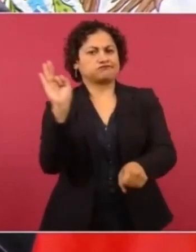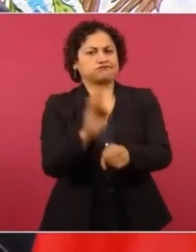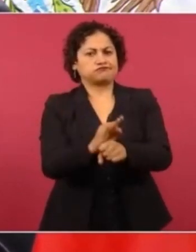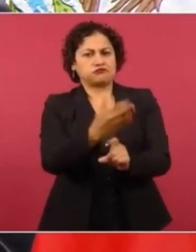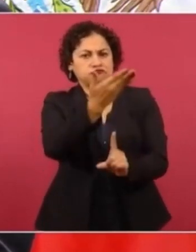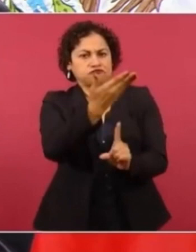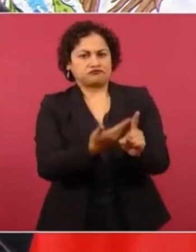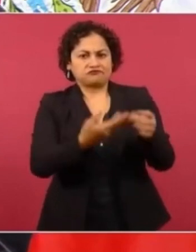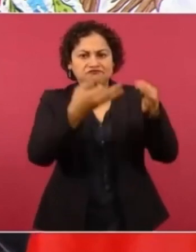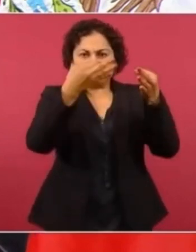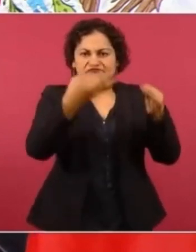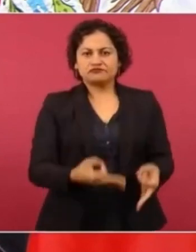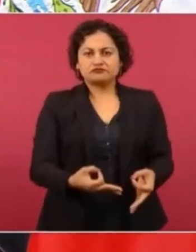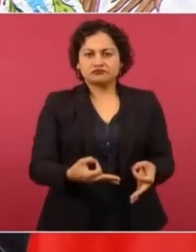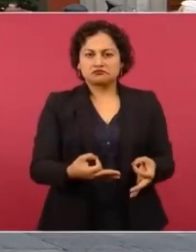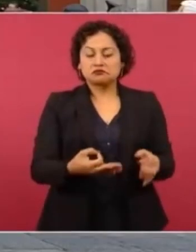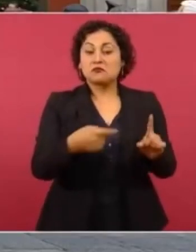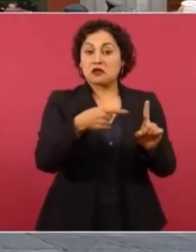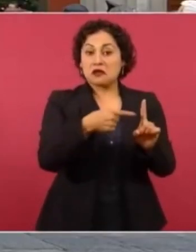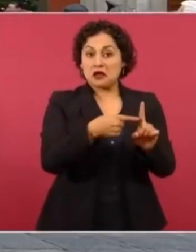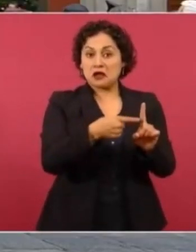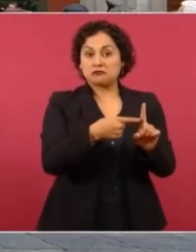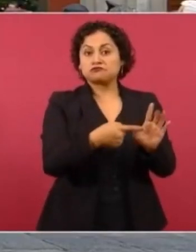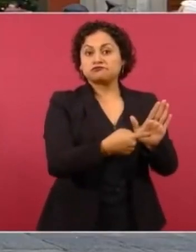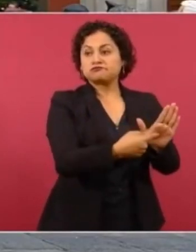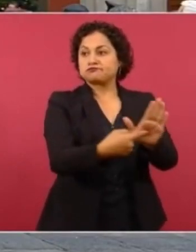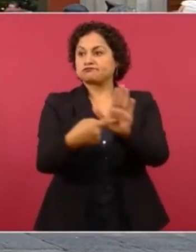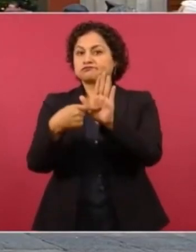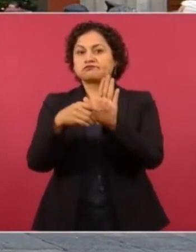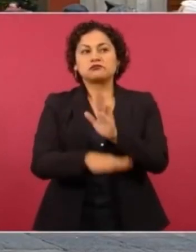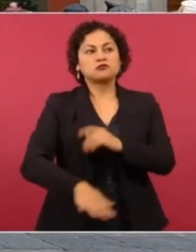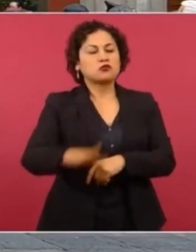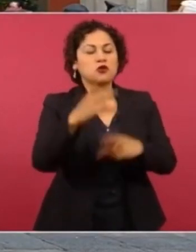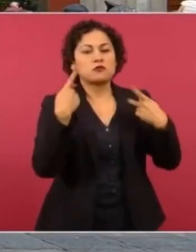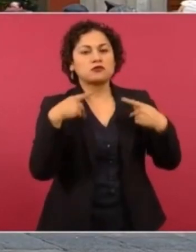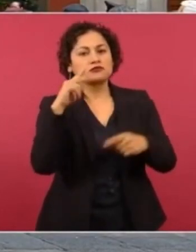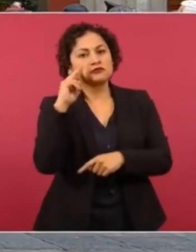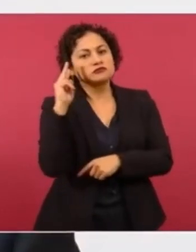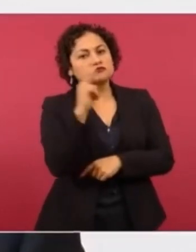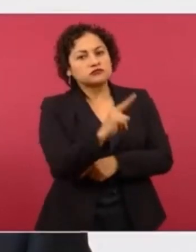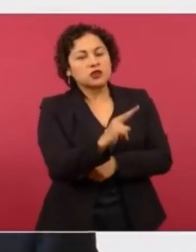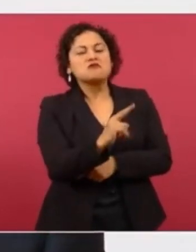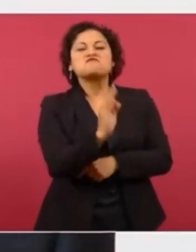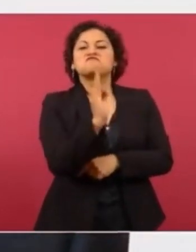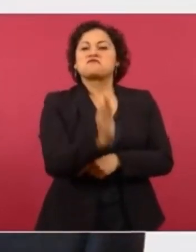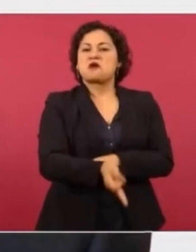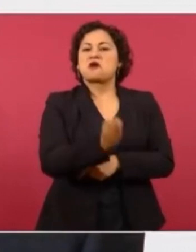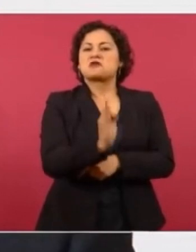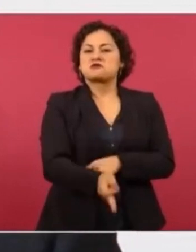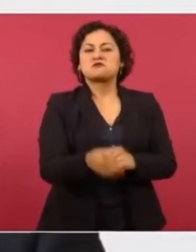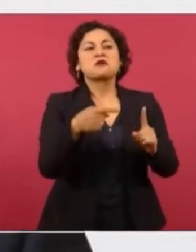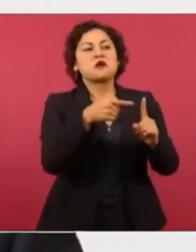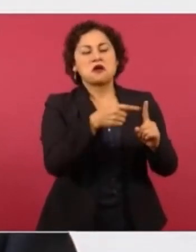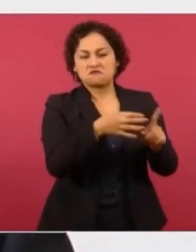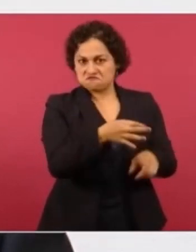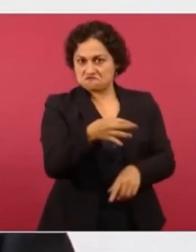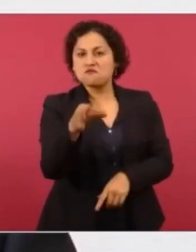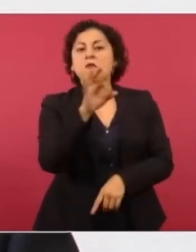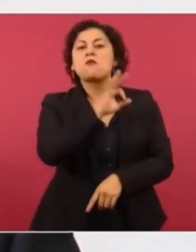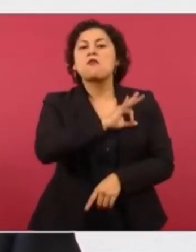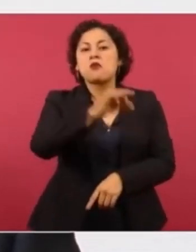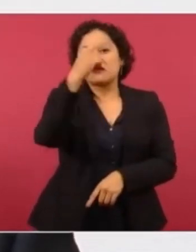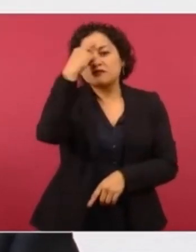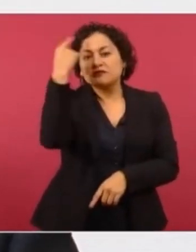integridad convenció al pueblo de que él era El Elegido para cambiar e